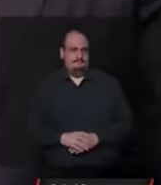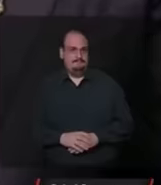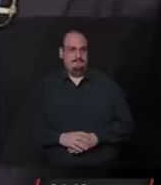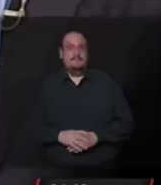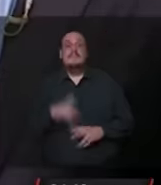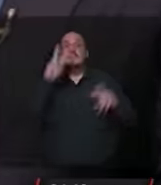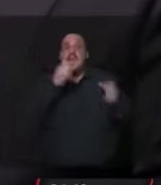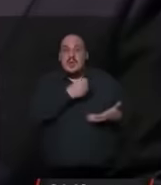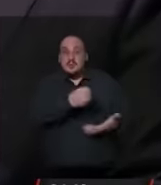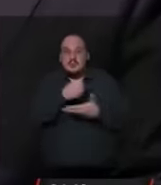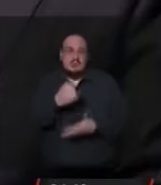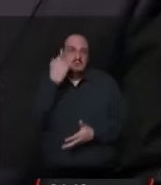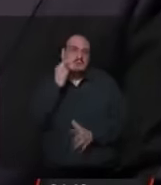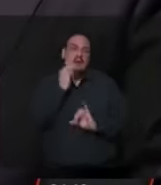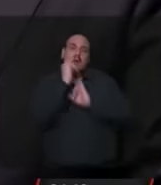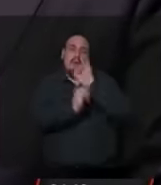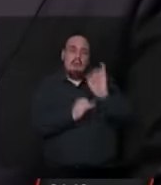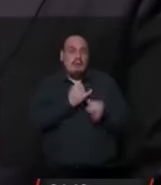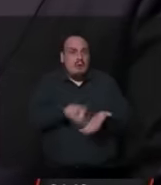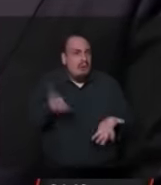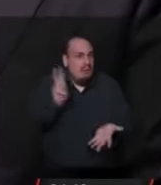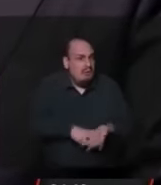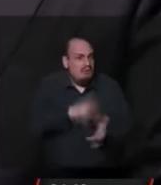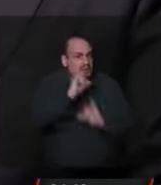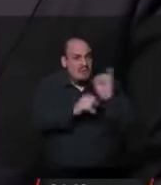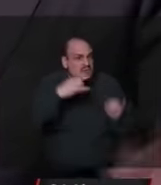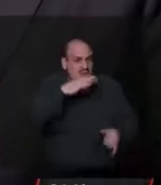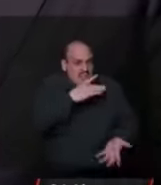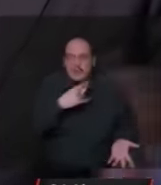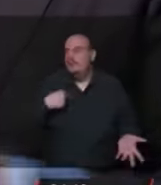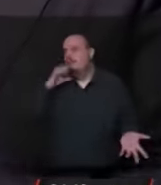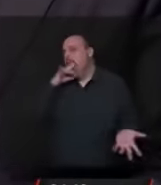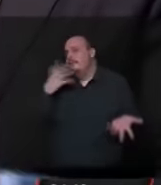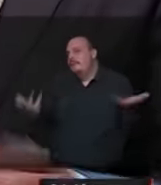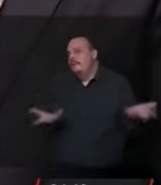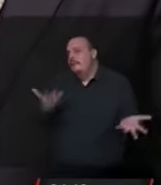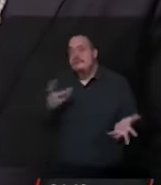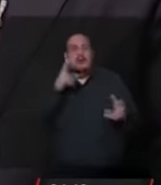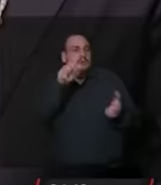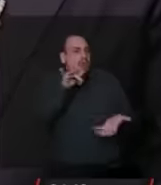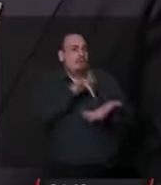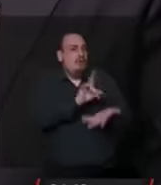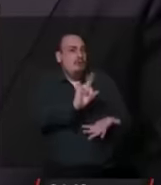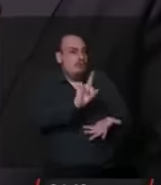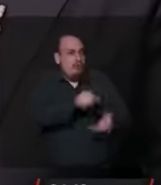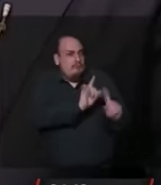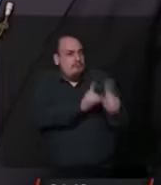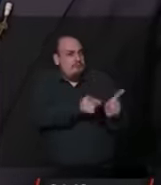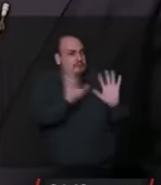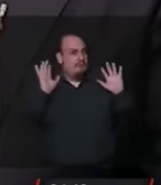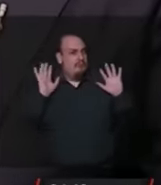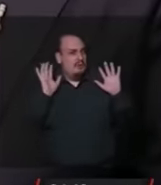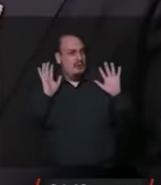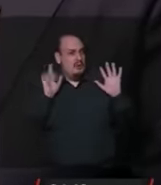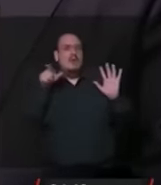Y los subsidios, ya te lo expliqué, digamos, te lo tengo que volver a explicar, ¿no lo entendiste? No, dije que no los voy a tocar. Bueno, dije que no los voy a tocar. En lugar de tanto